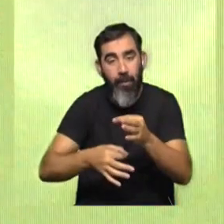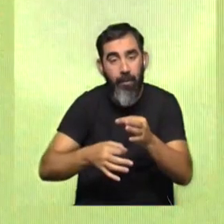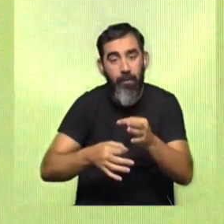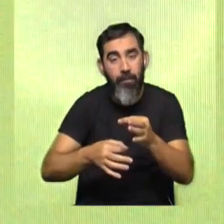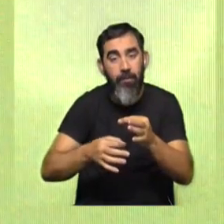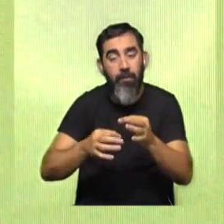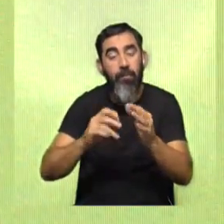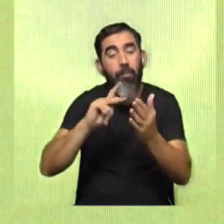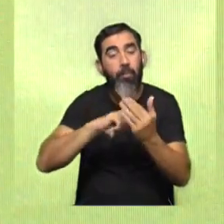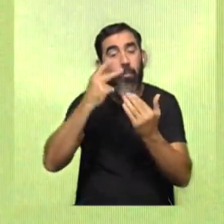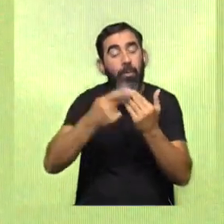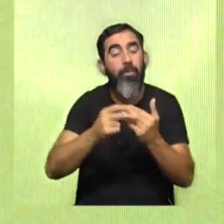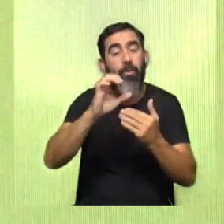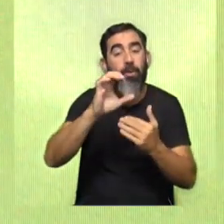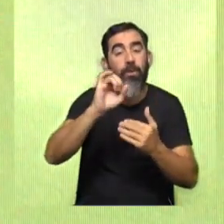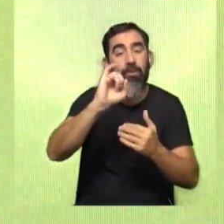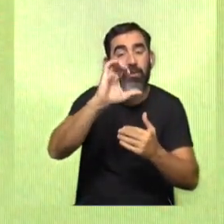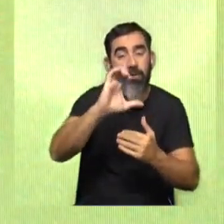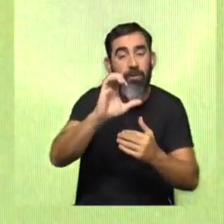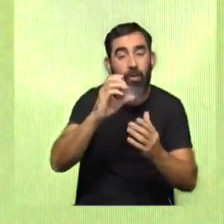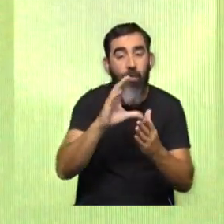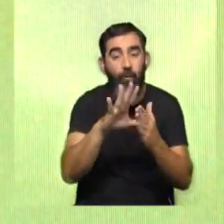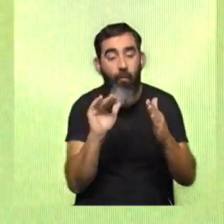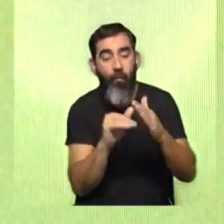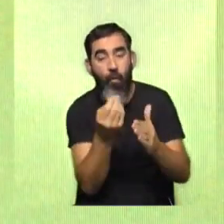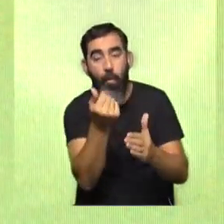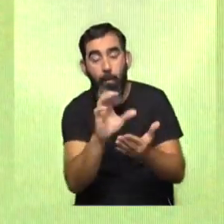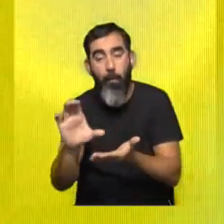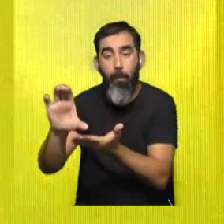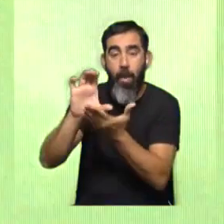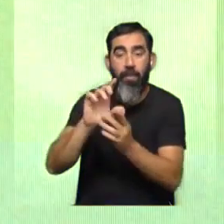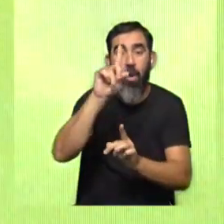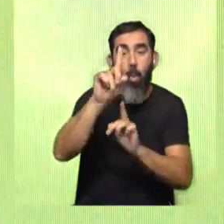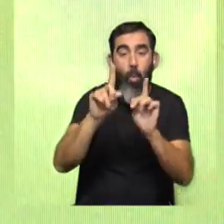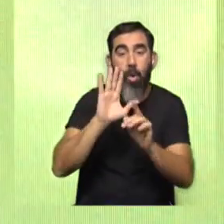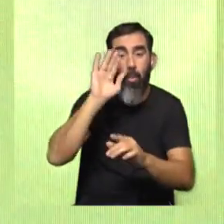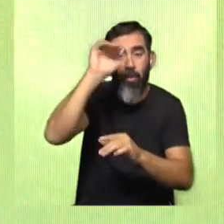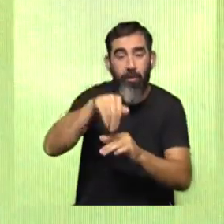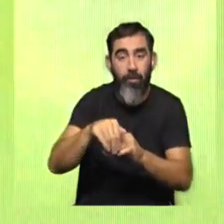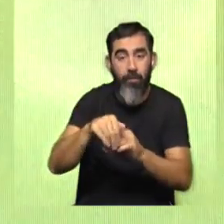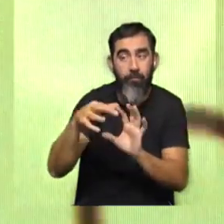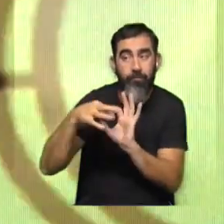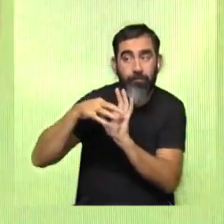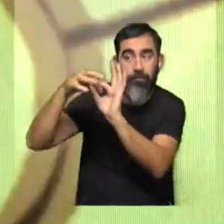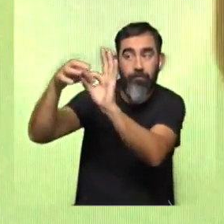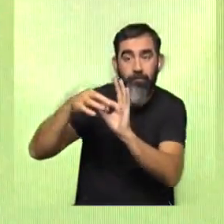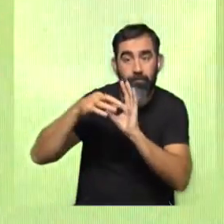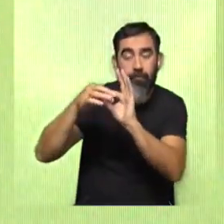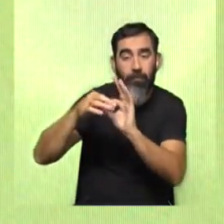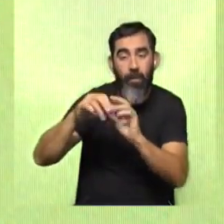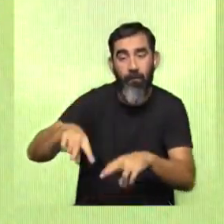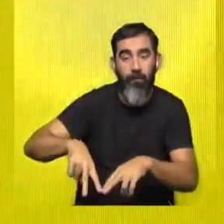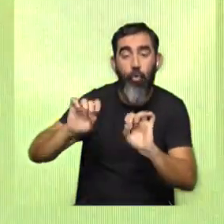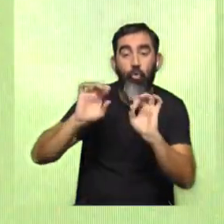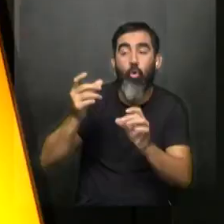de un proyecto CSIC, son fondos propios de la Universidad de la República. CSIC depende del Prorrectorado de Investigación y son dineros